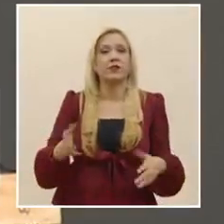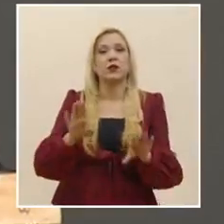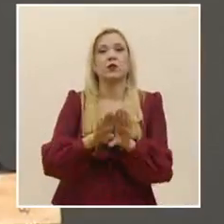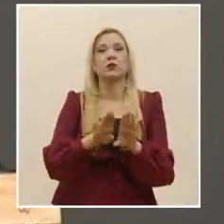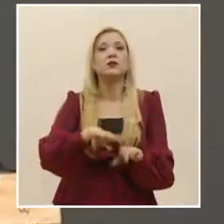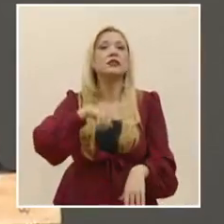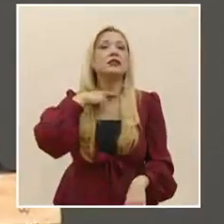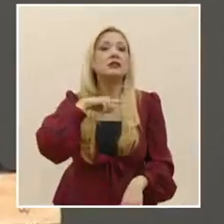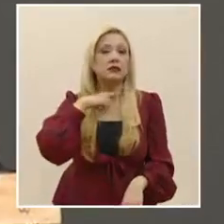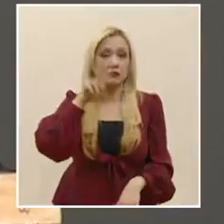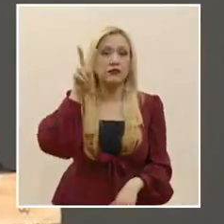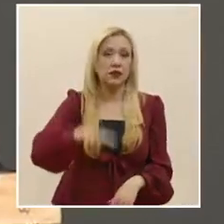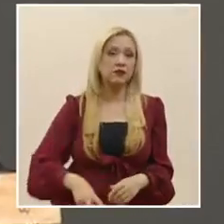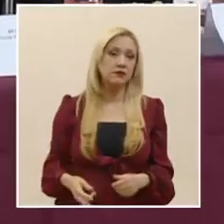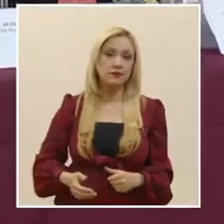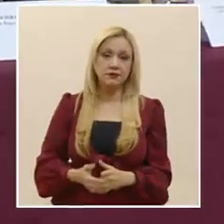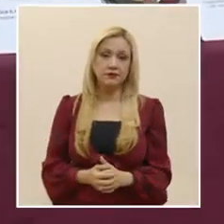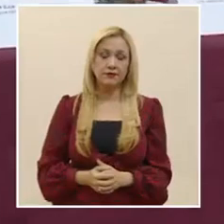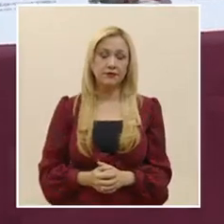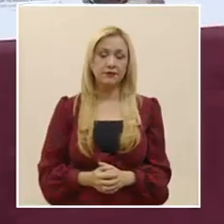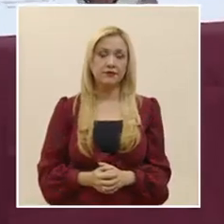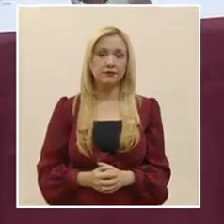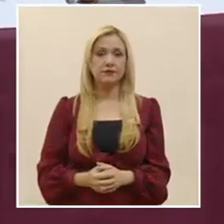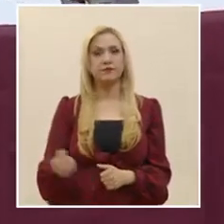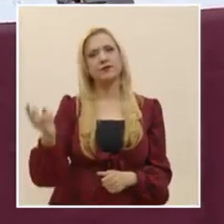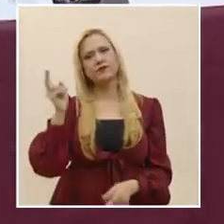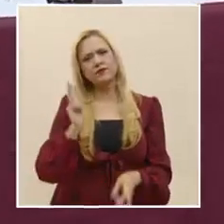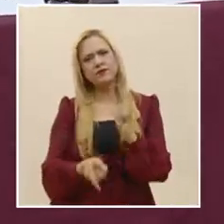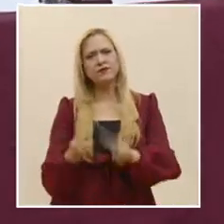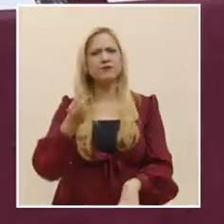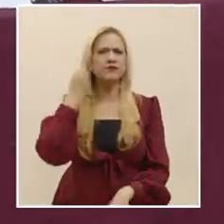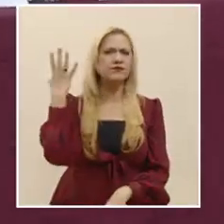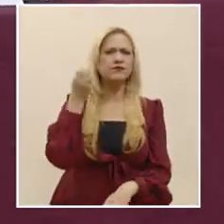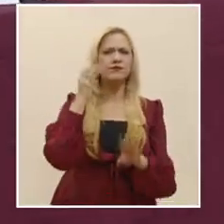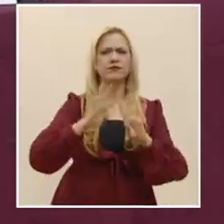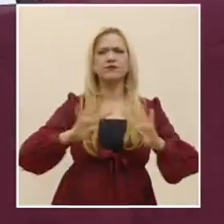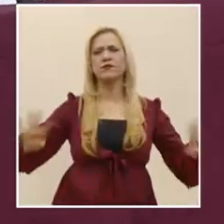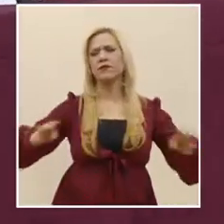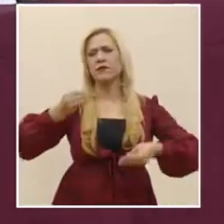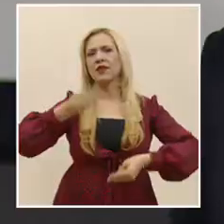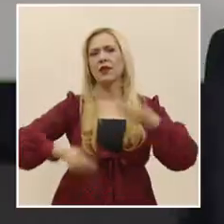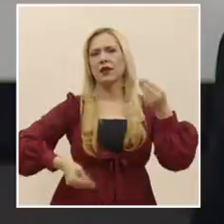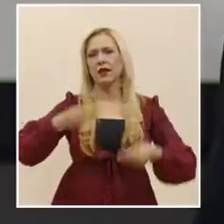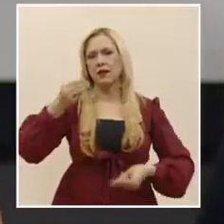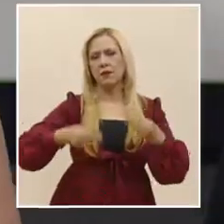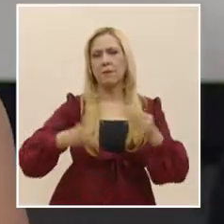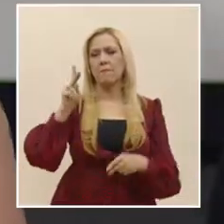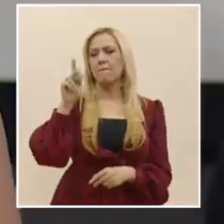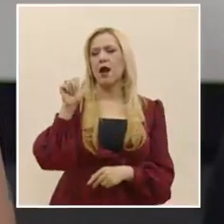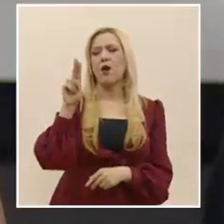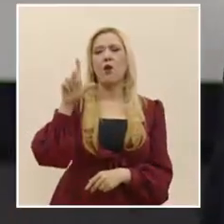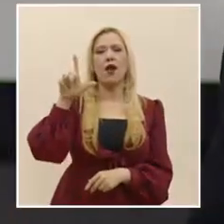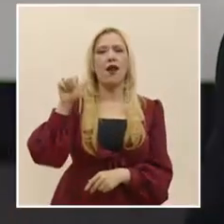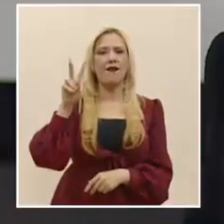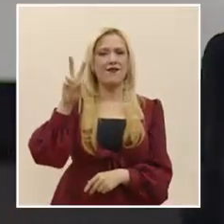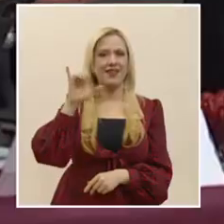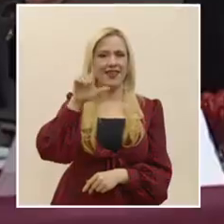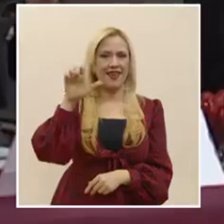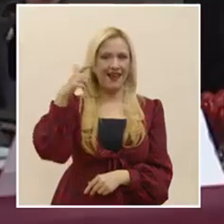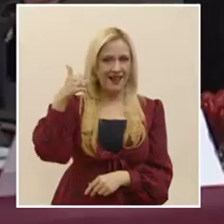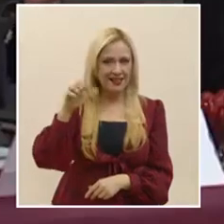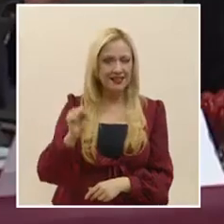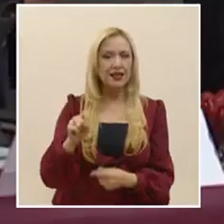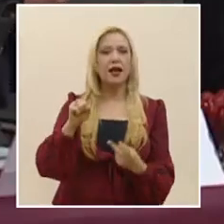claramente en peligro. En el conversatorio participaron los magistrados federales Paula María García Villegas